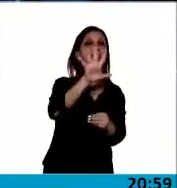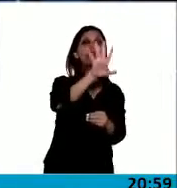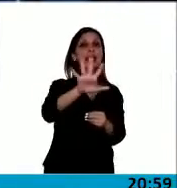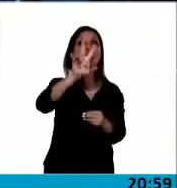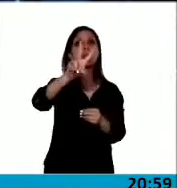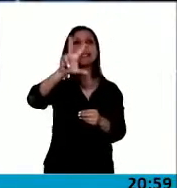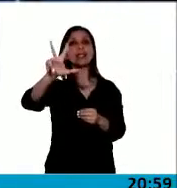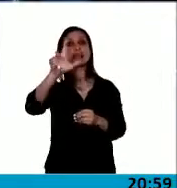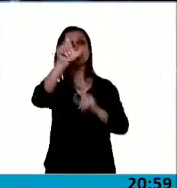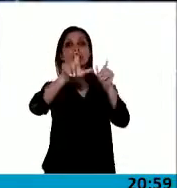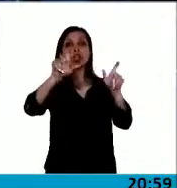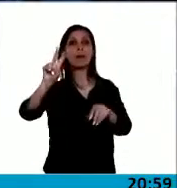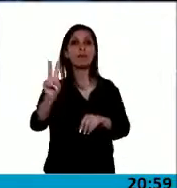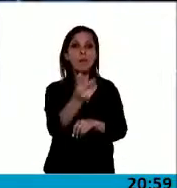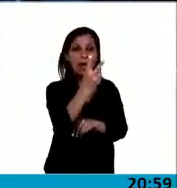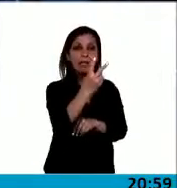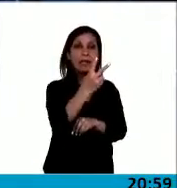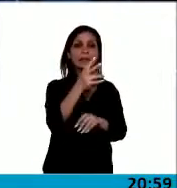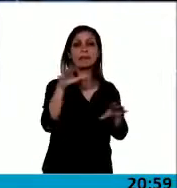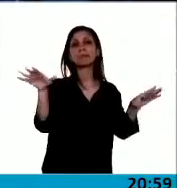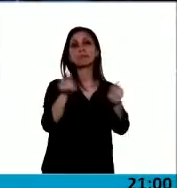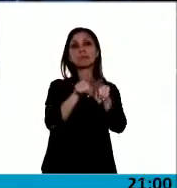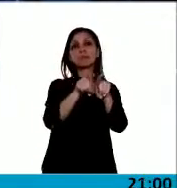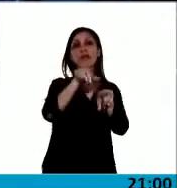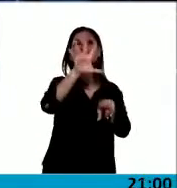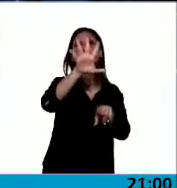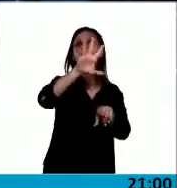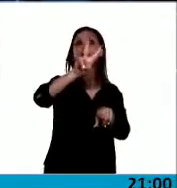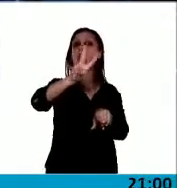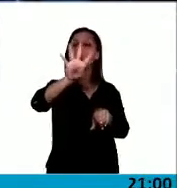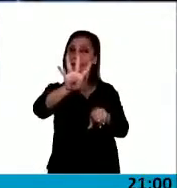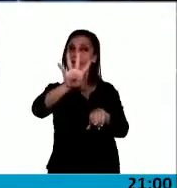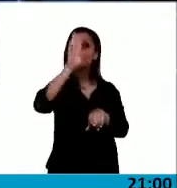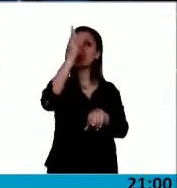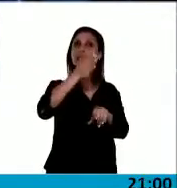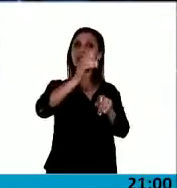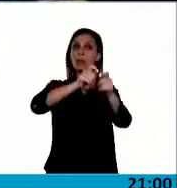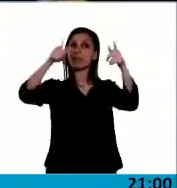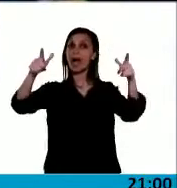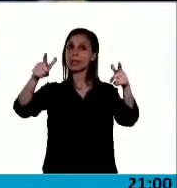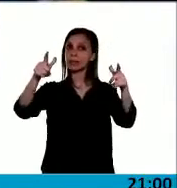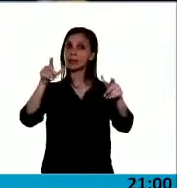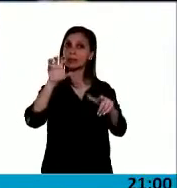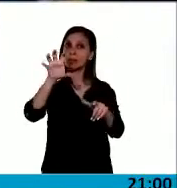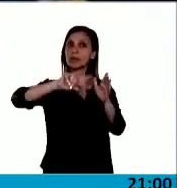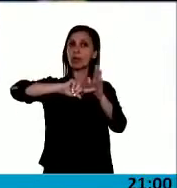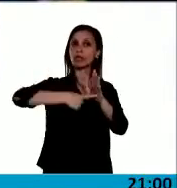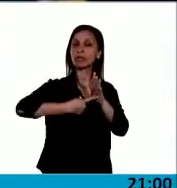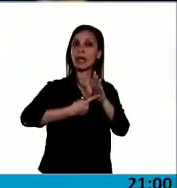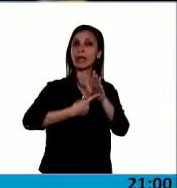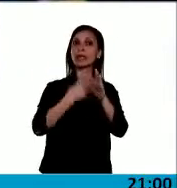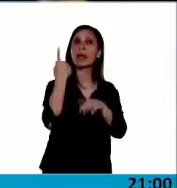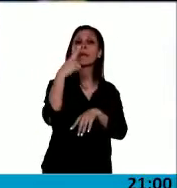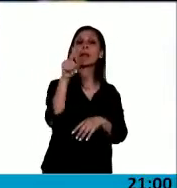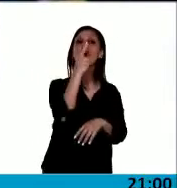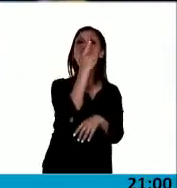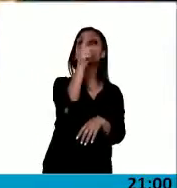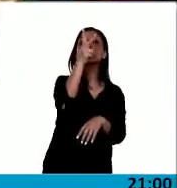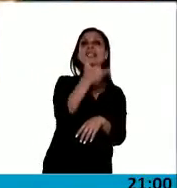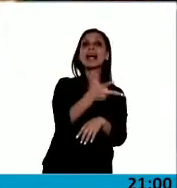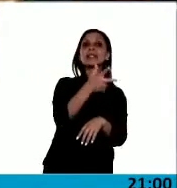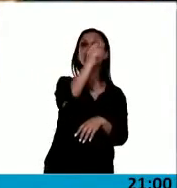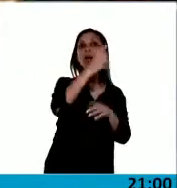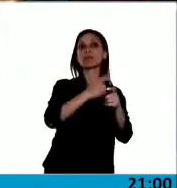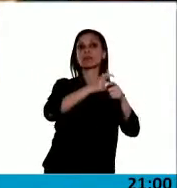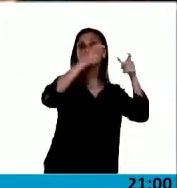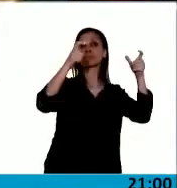muertos son un 54% más en la provincia de Buenos Aires, pero un tercio en el orden nacional, 1